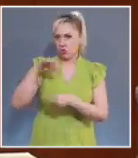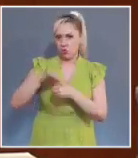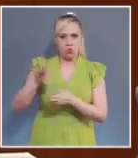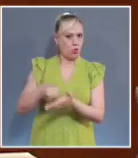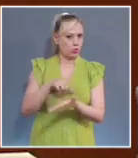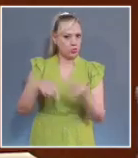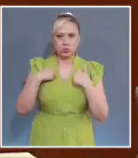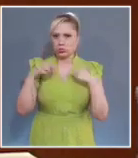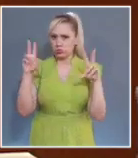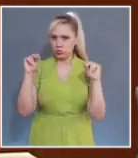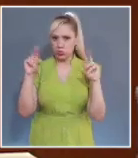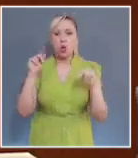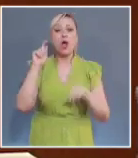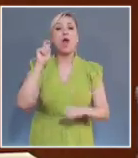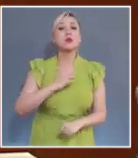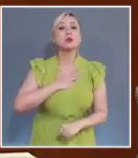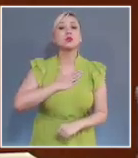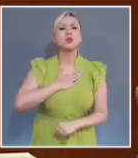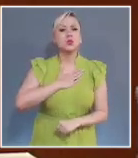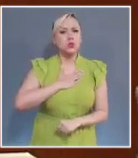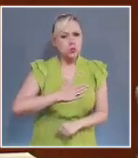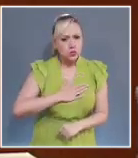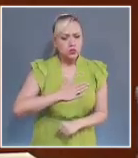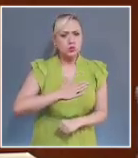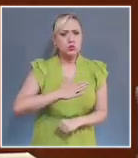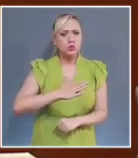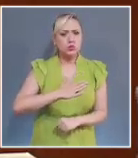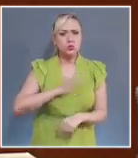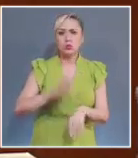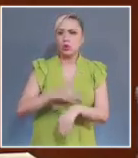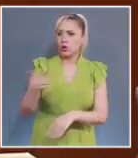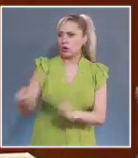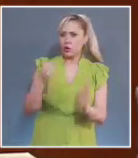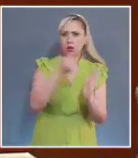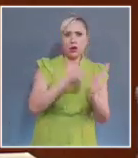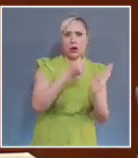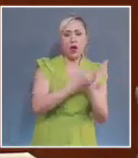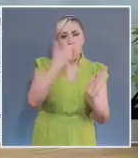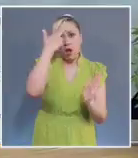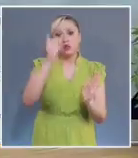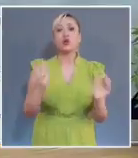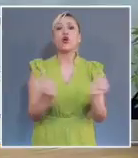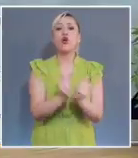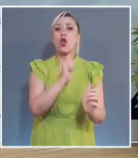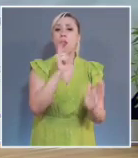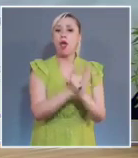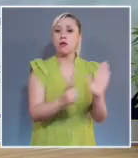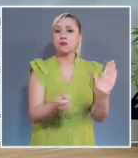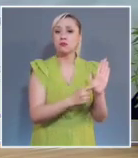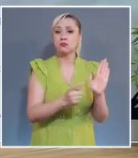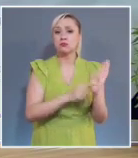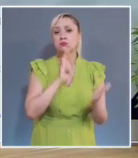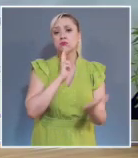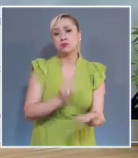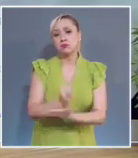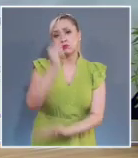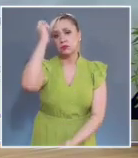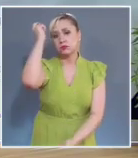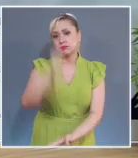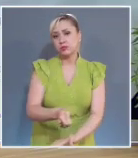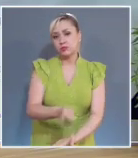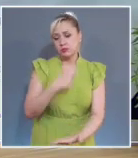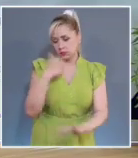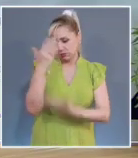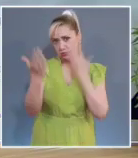demócrata porque aquello que se que se exige se tiene que cumplir a través de su sentencias luego de explicar lo complicado que